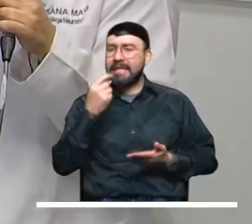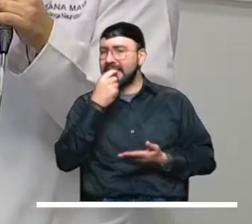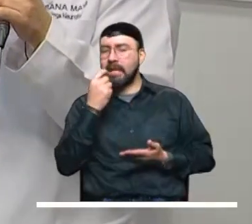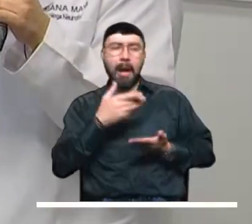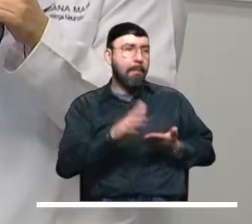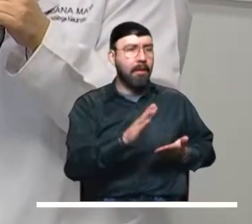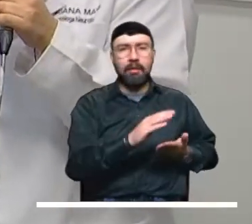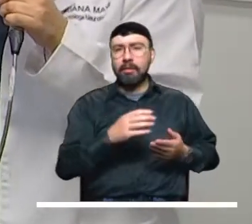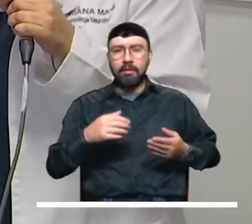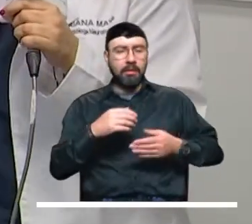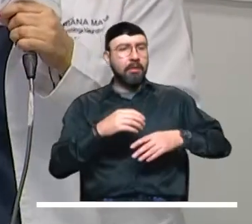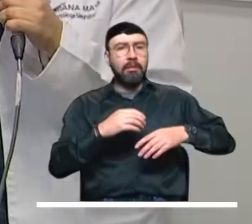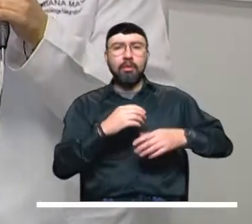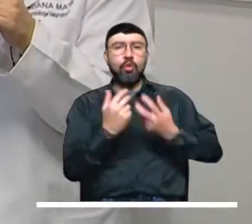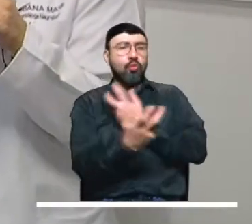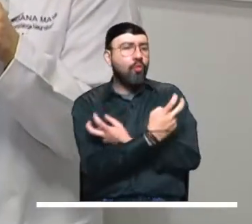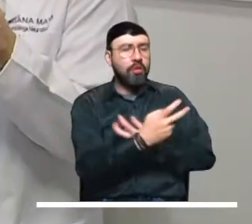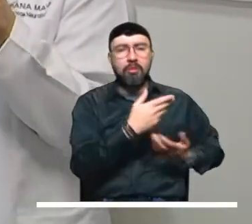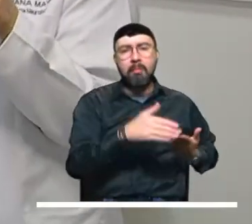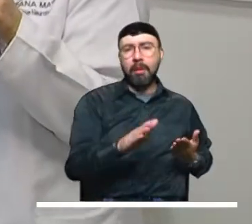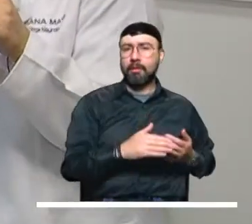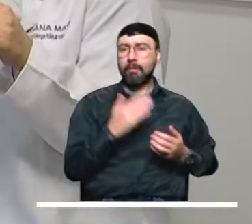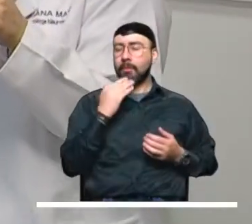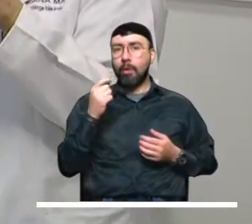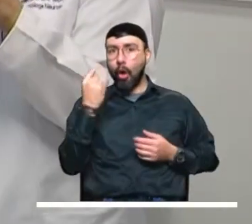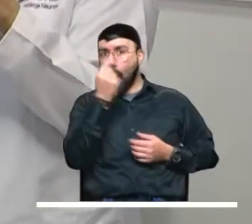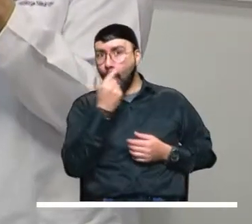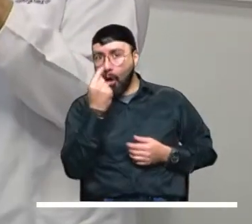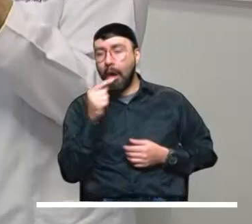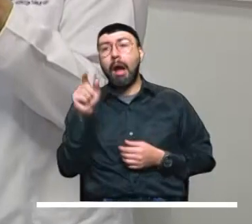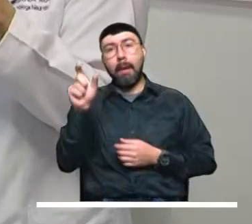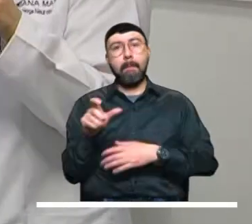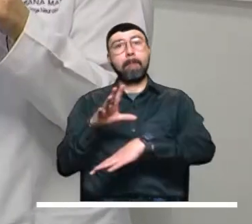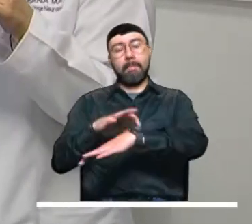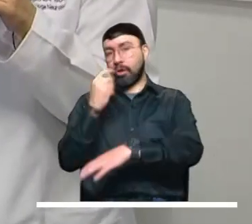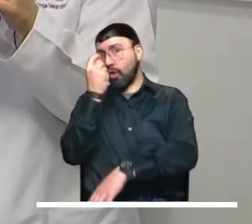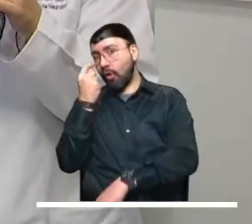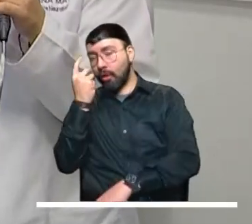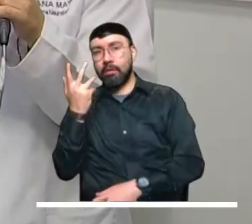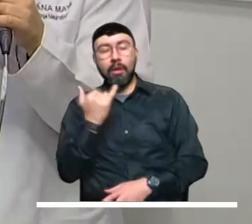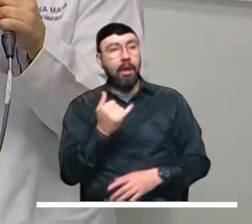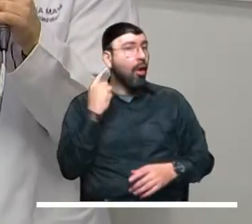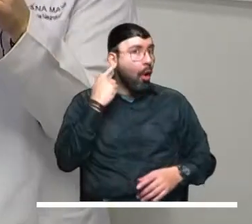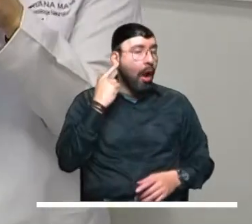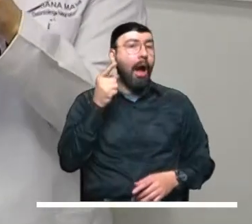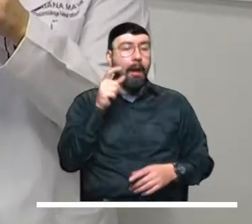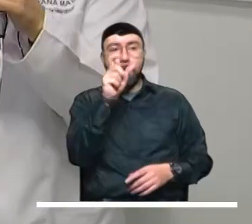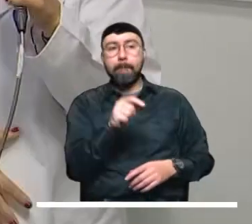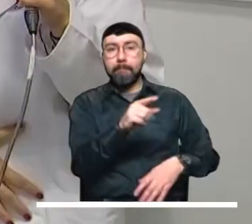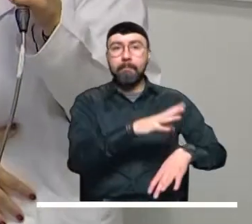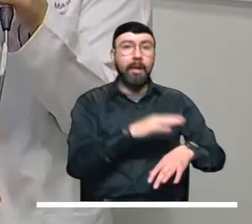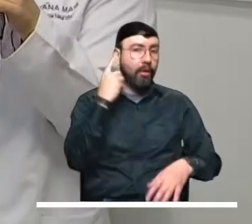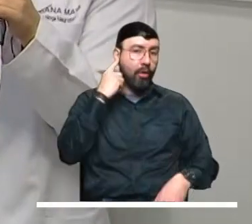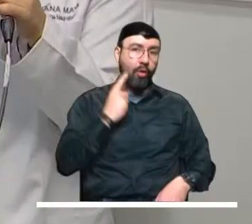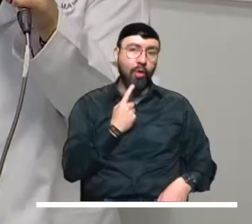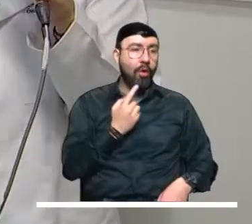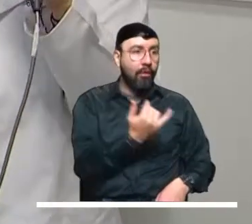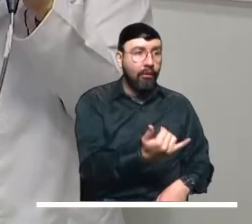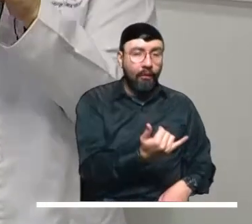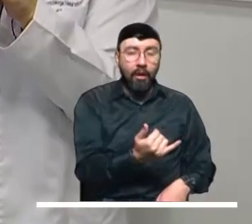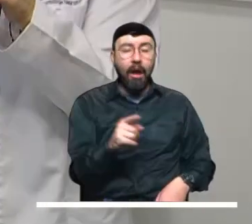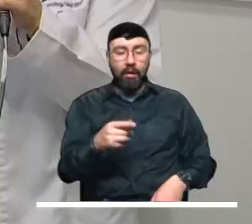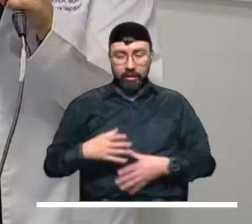cuerpo por partes. Entonces, el ojo para el oftalmólogo, el oído para el otorrino, el